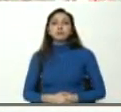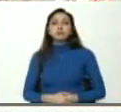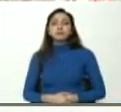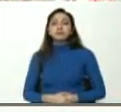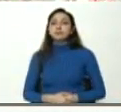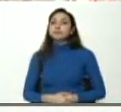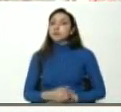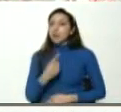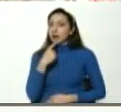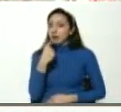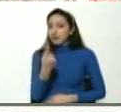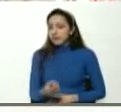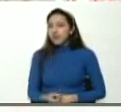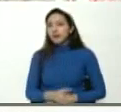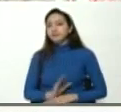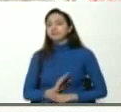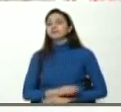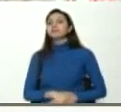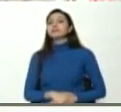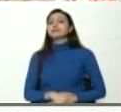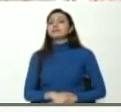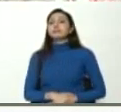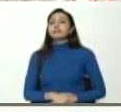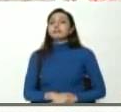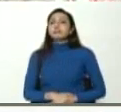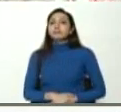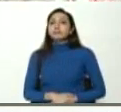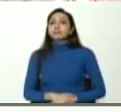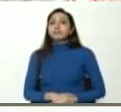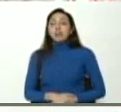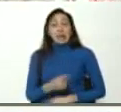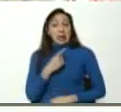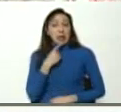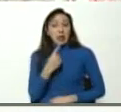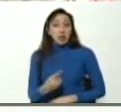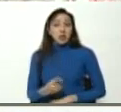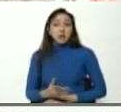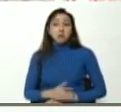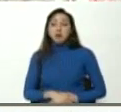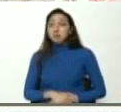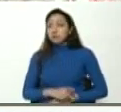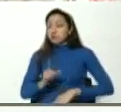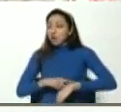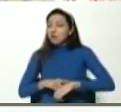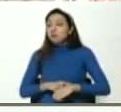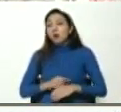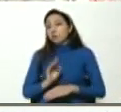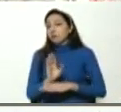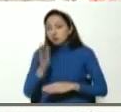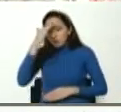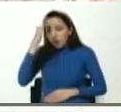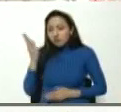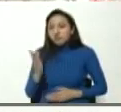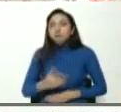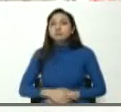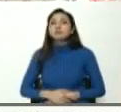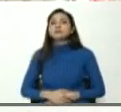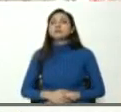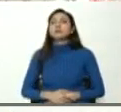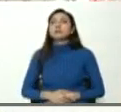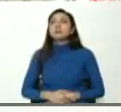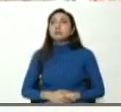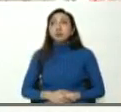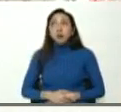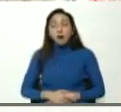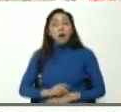para decirlo de alguna manera jalamecate adelante que se puede decir en el horario infantil verá hay que